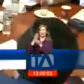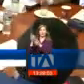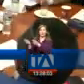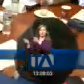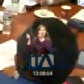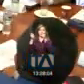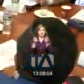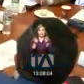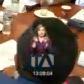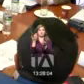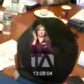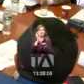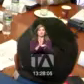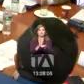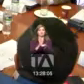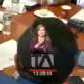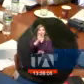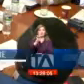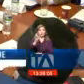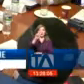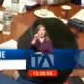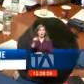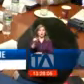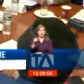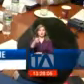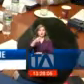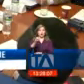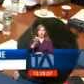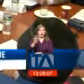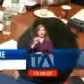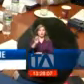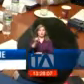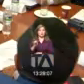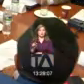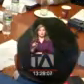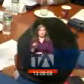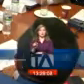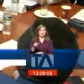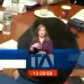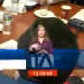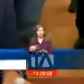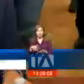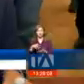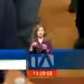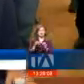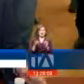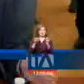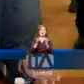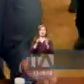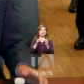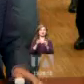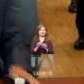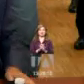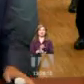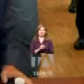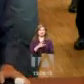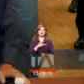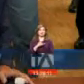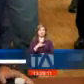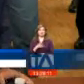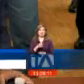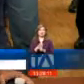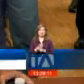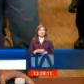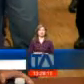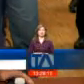Las comparecencias del señor Tuárez y Gómez dejan más dudas que certezas. La resolución, desde mi punto de vista,